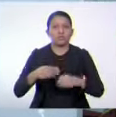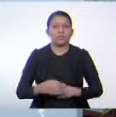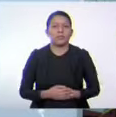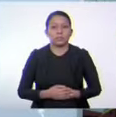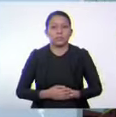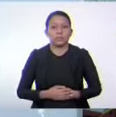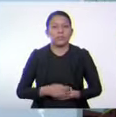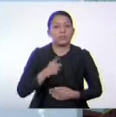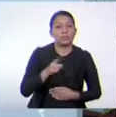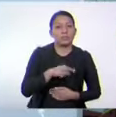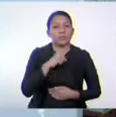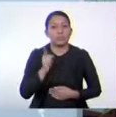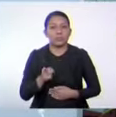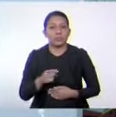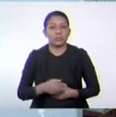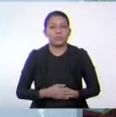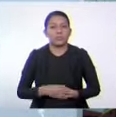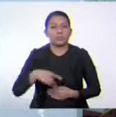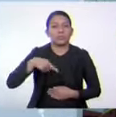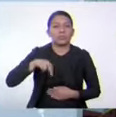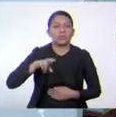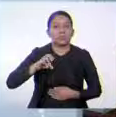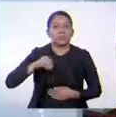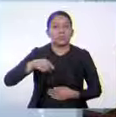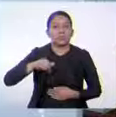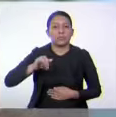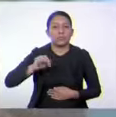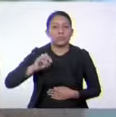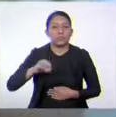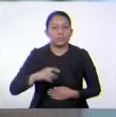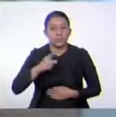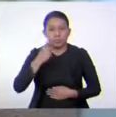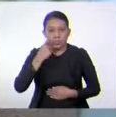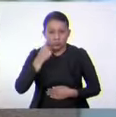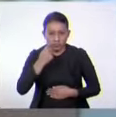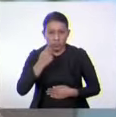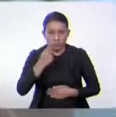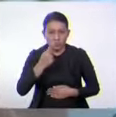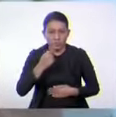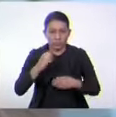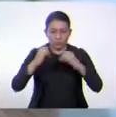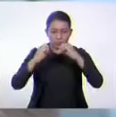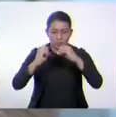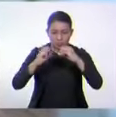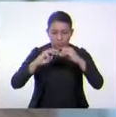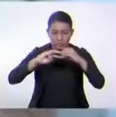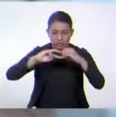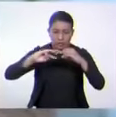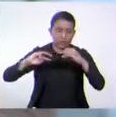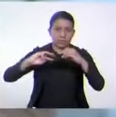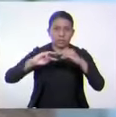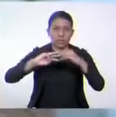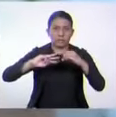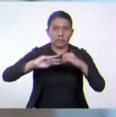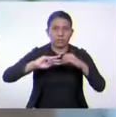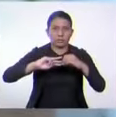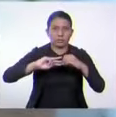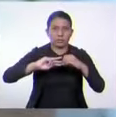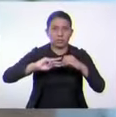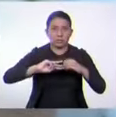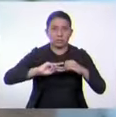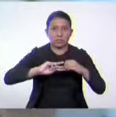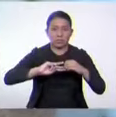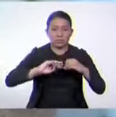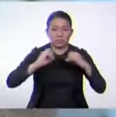Y aquí tenemos propino, que si ustedes se fijan, este es un triple enlace. Cada